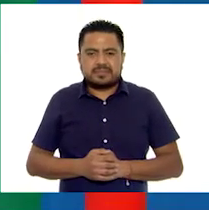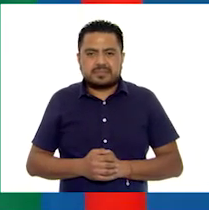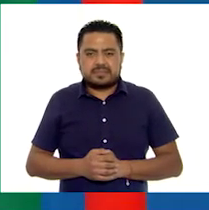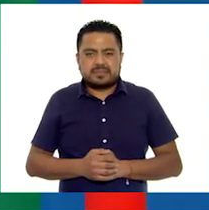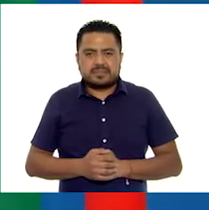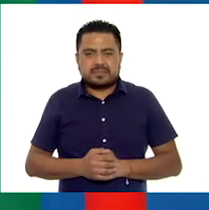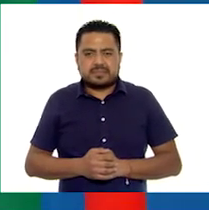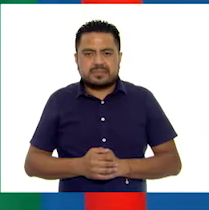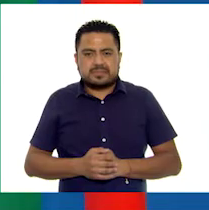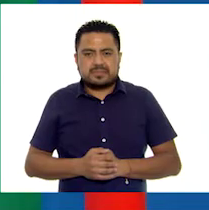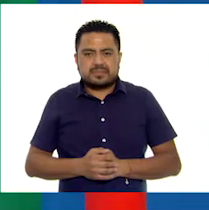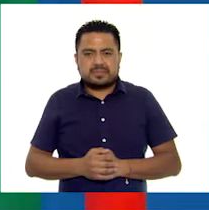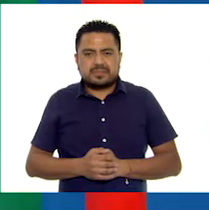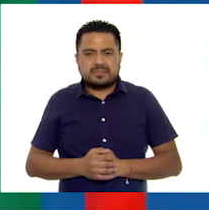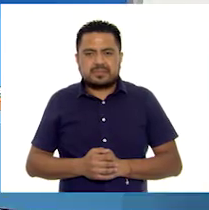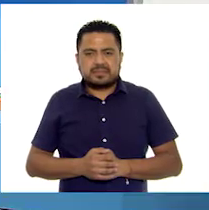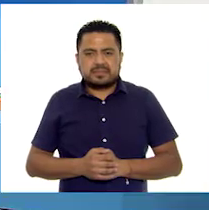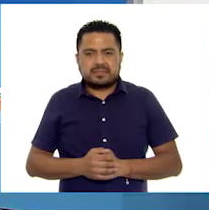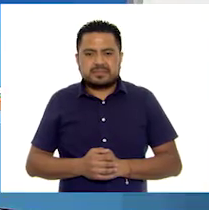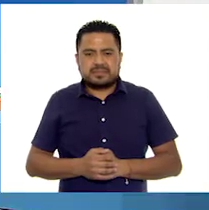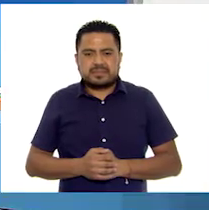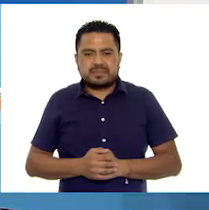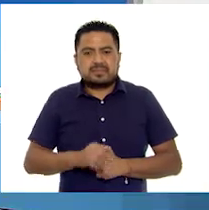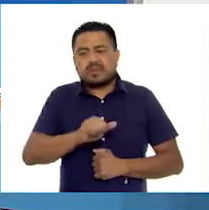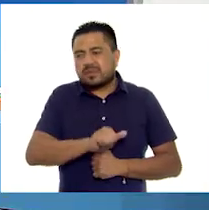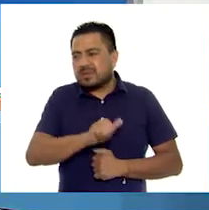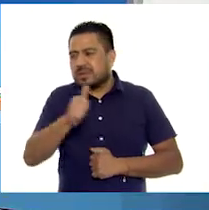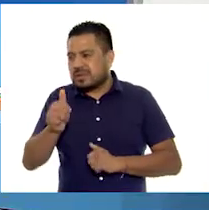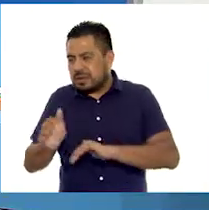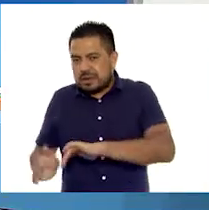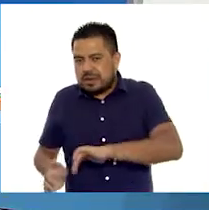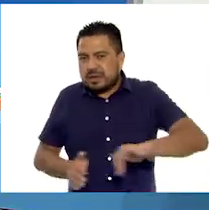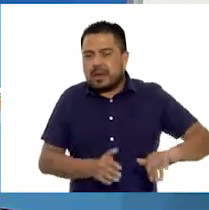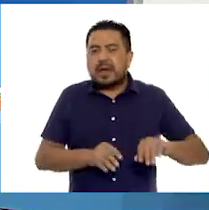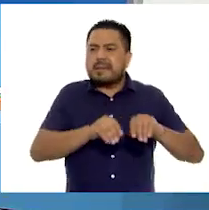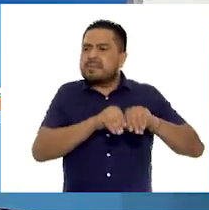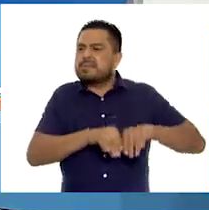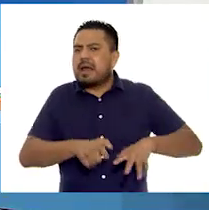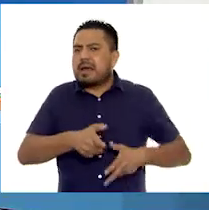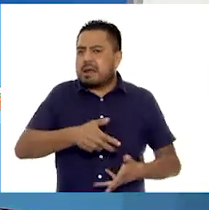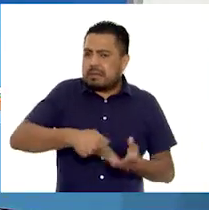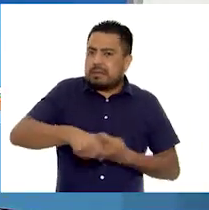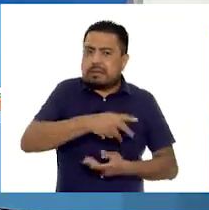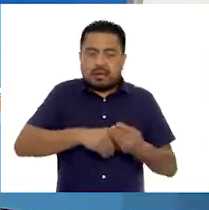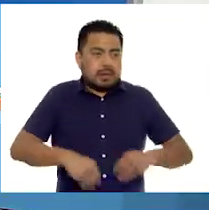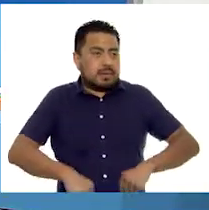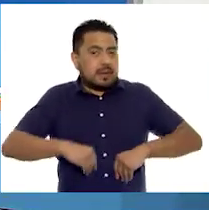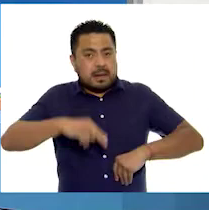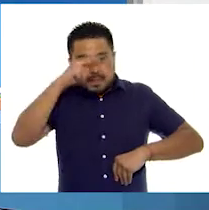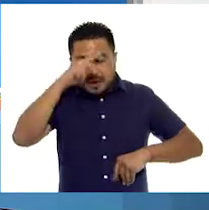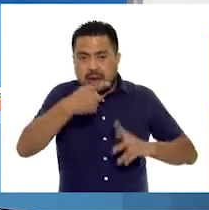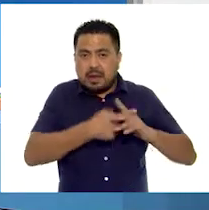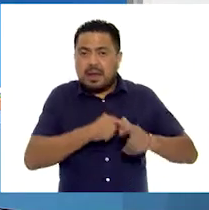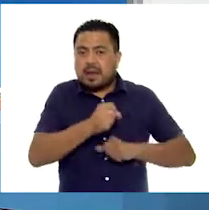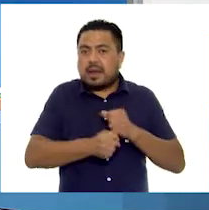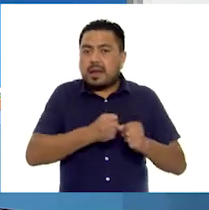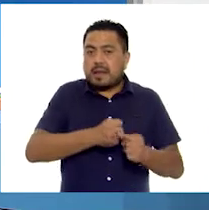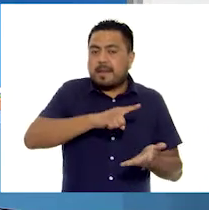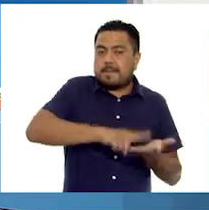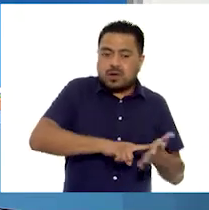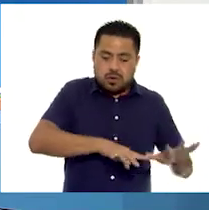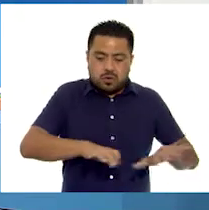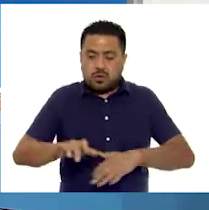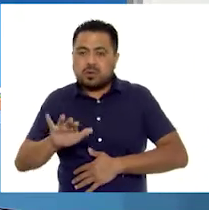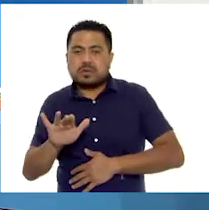y me tiemble la mano por otro lado la expansión económica que vivió méxico a partir de la década de 1950